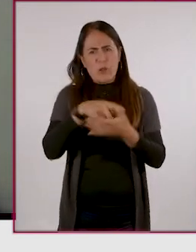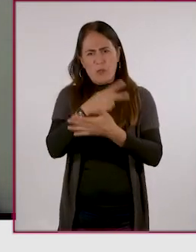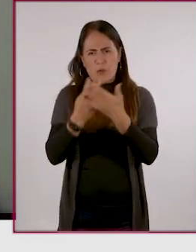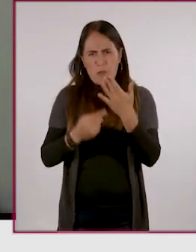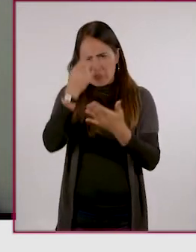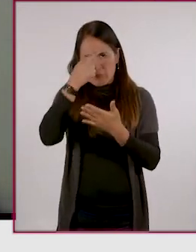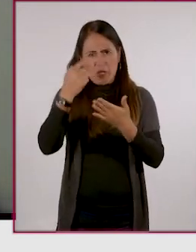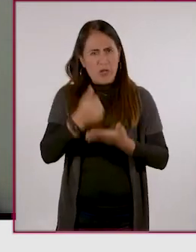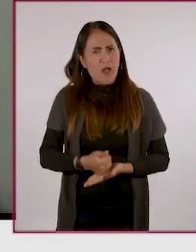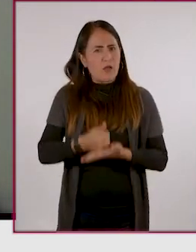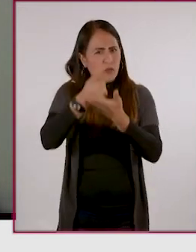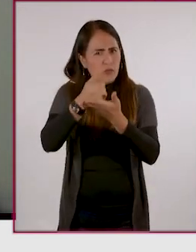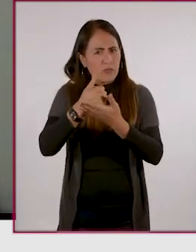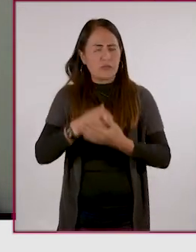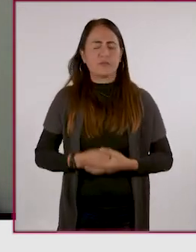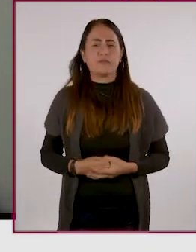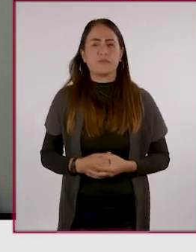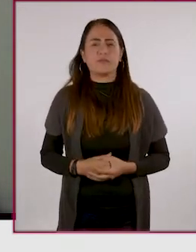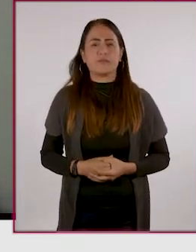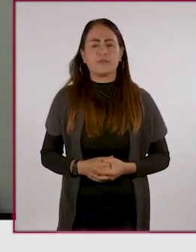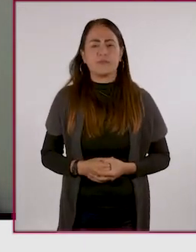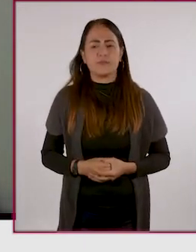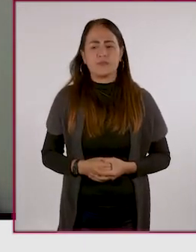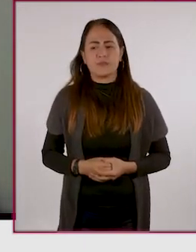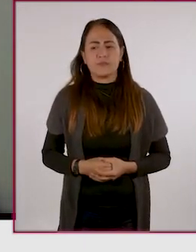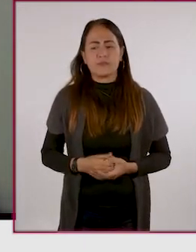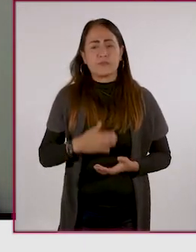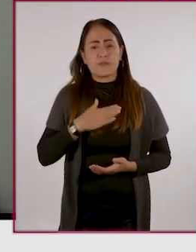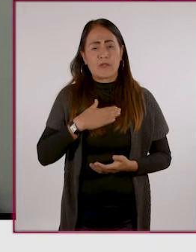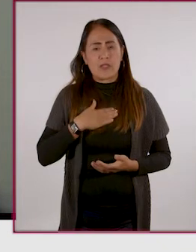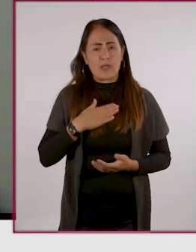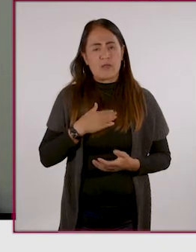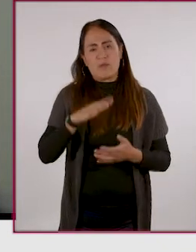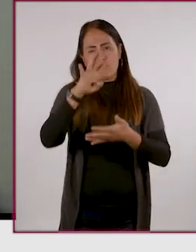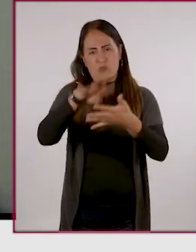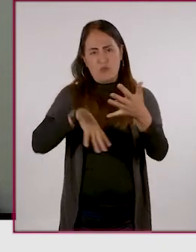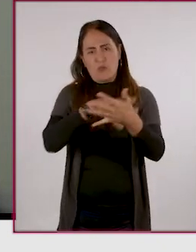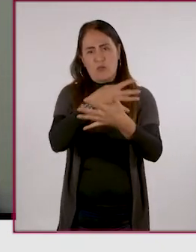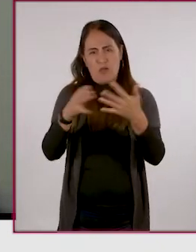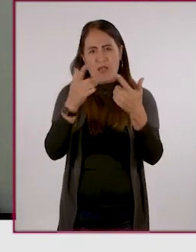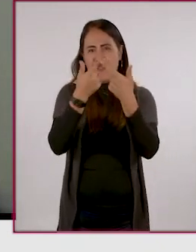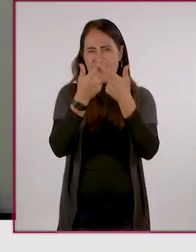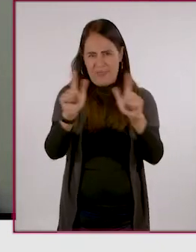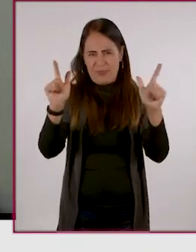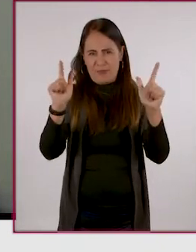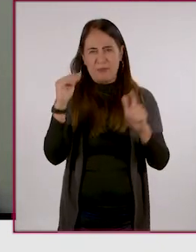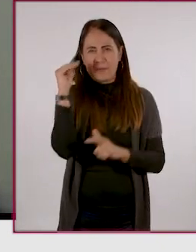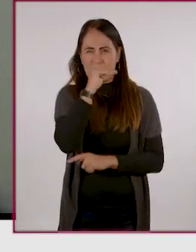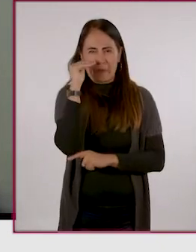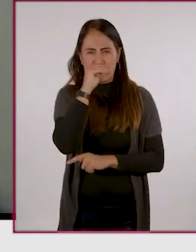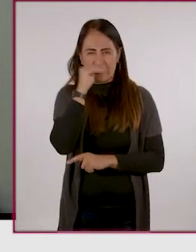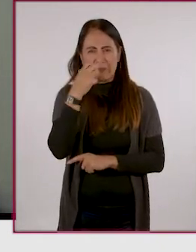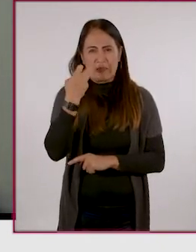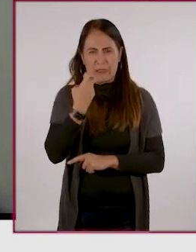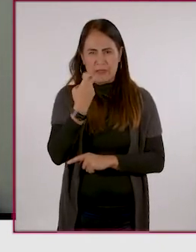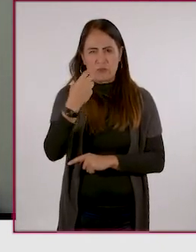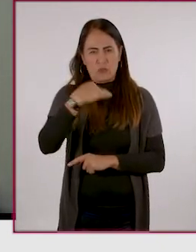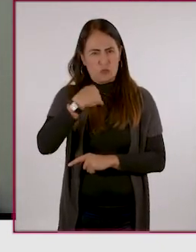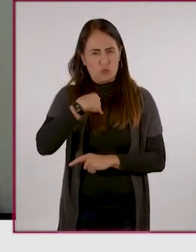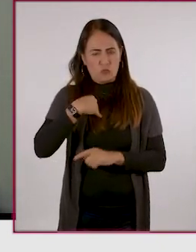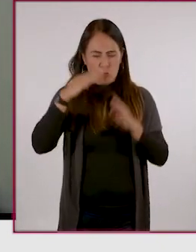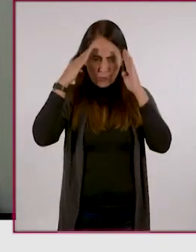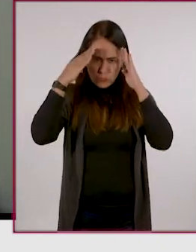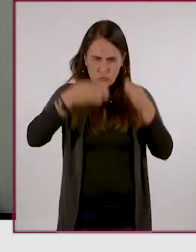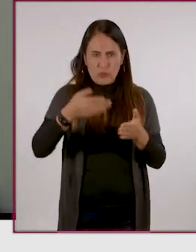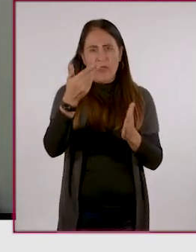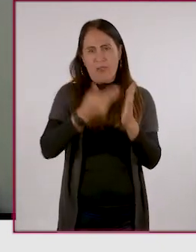programas que nos pueden ayudar, ¿no? Para mí, el software libre, bueno, en las cuestiones que me dedico, pues